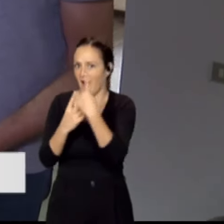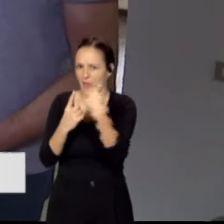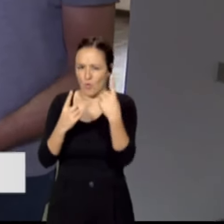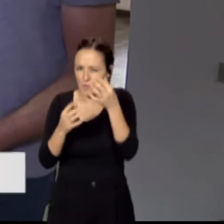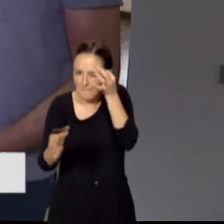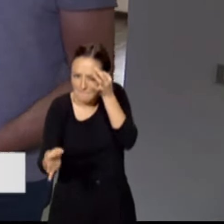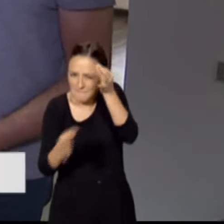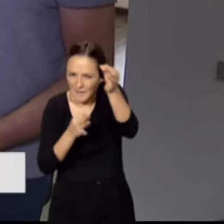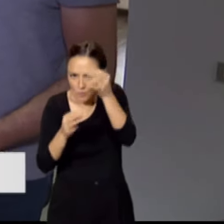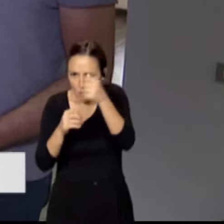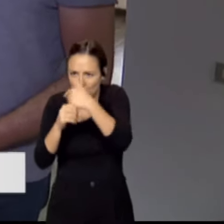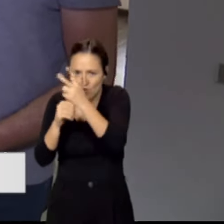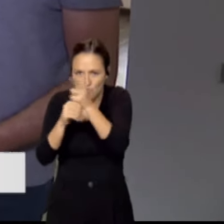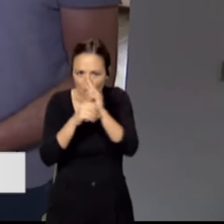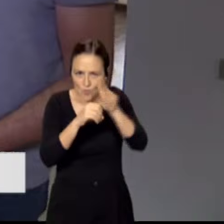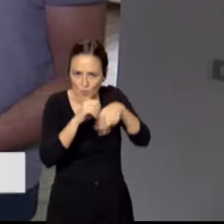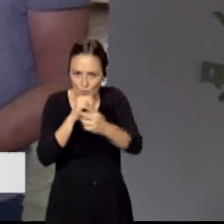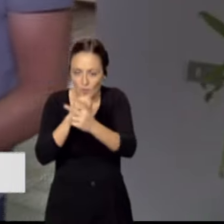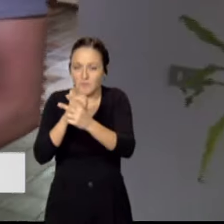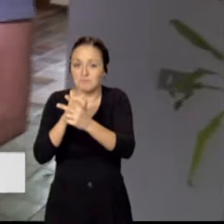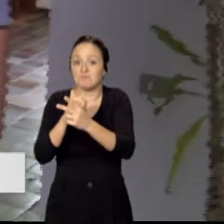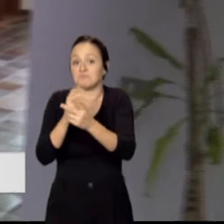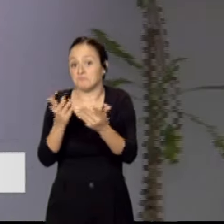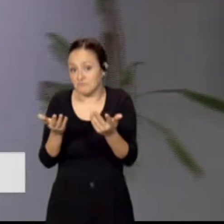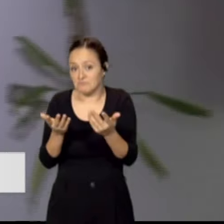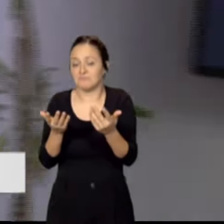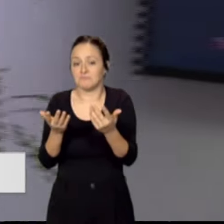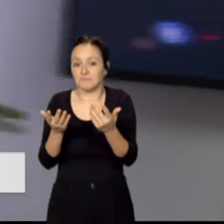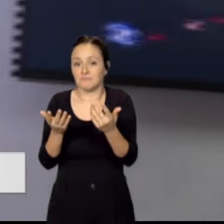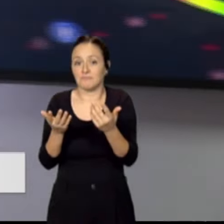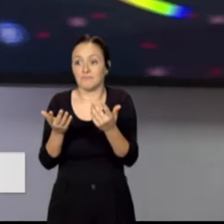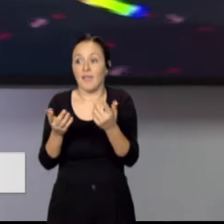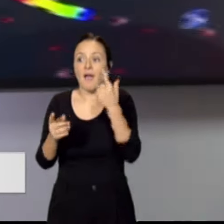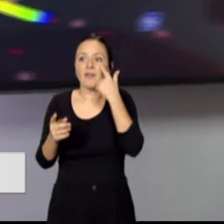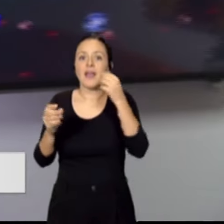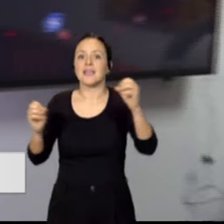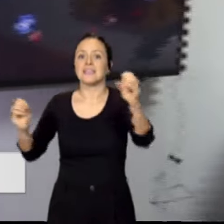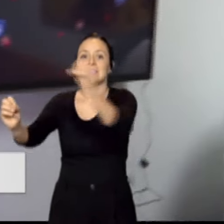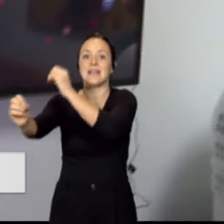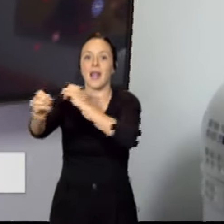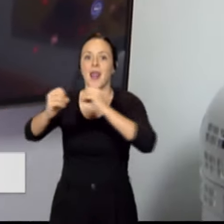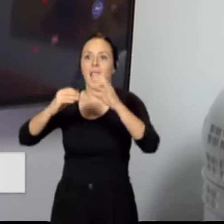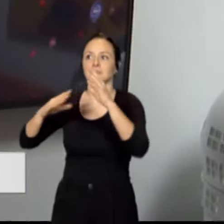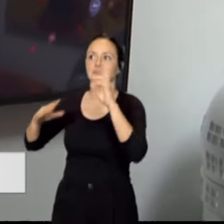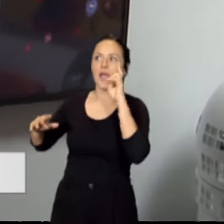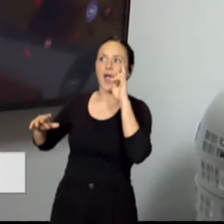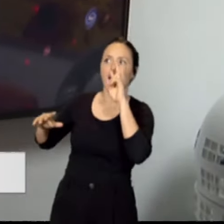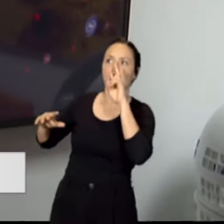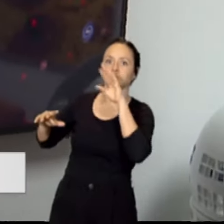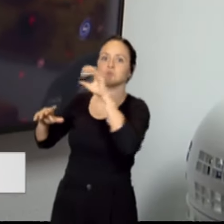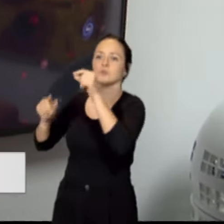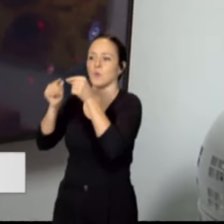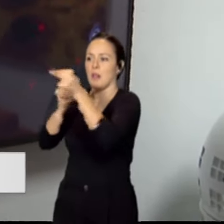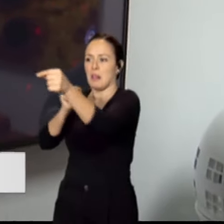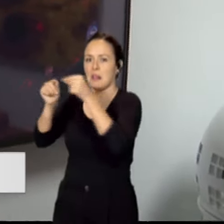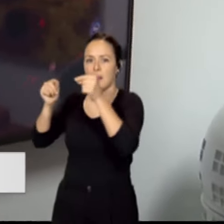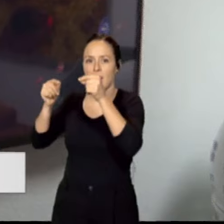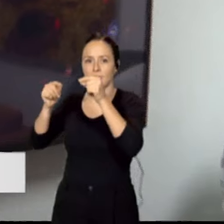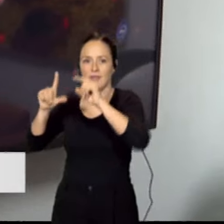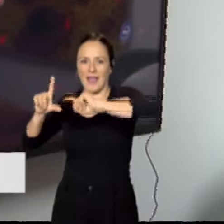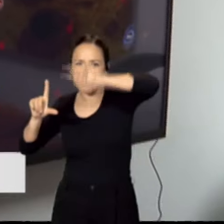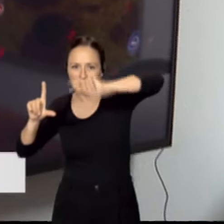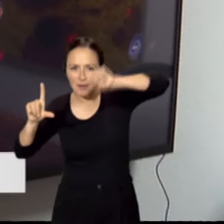de micras no eh para adquirir una galaxia y poder alimentar un espectrógrafo un conjunto de espectrógrafo F